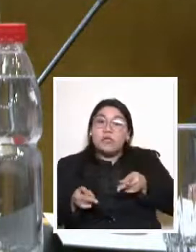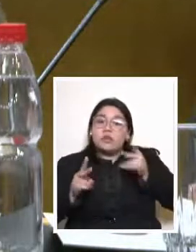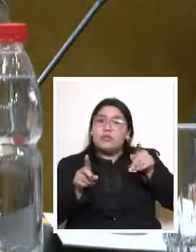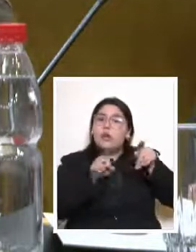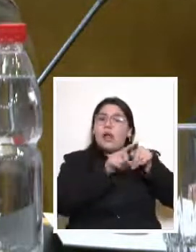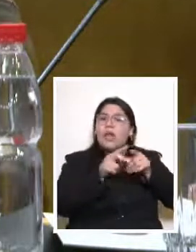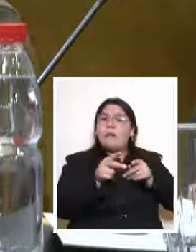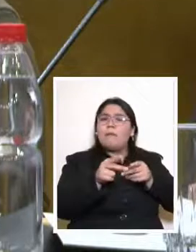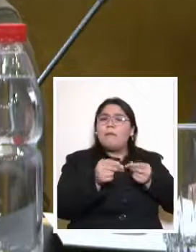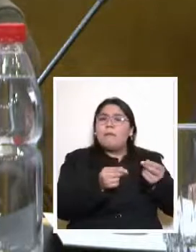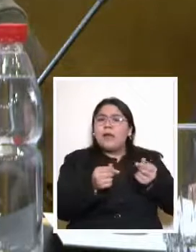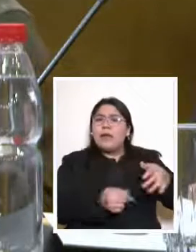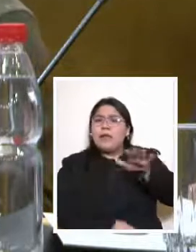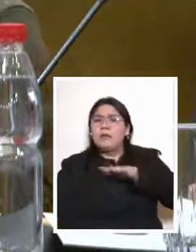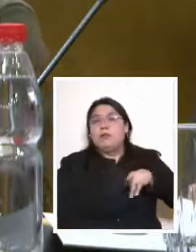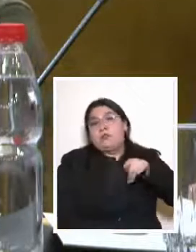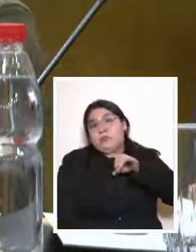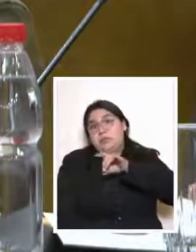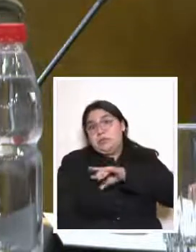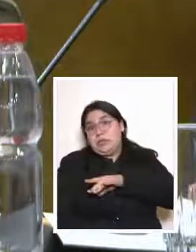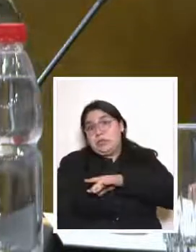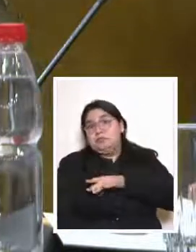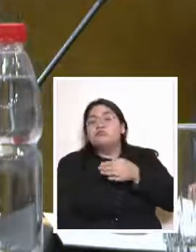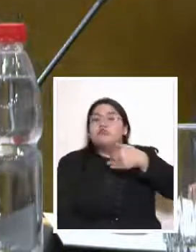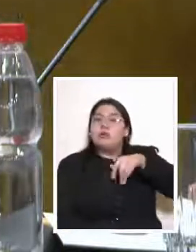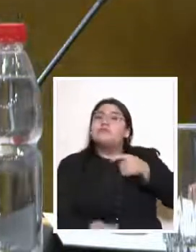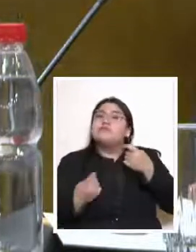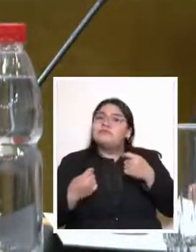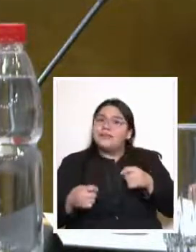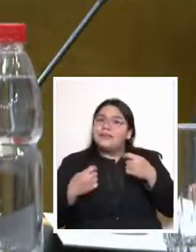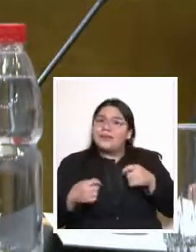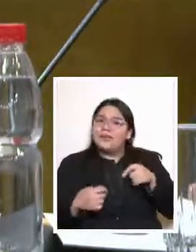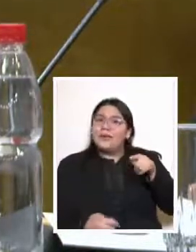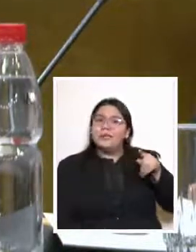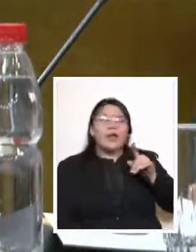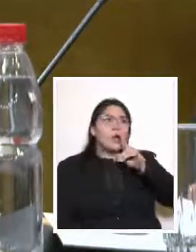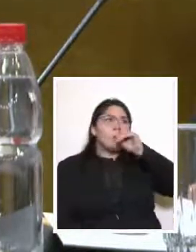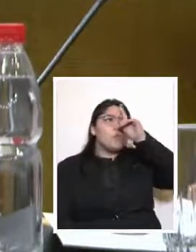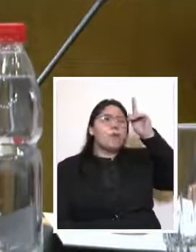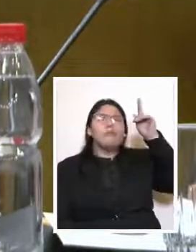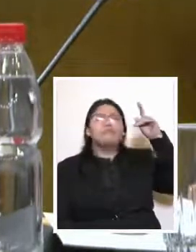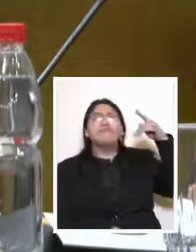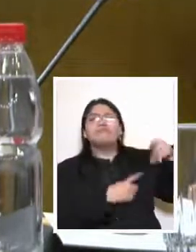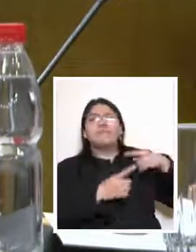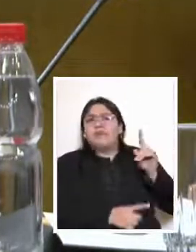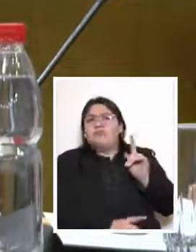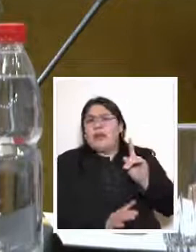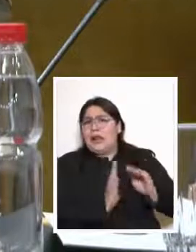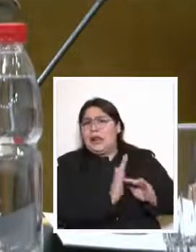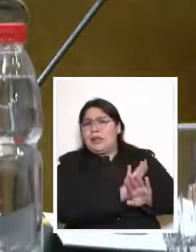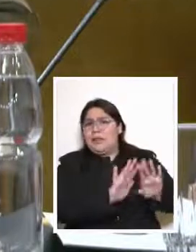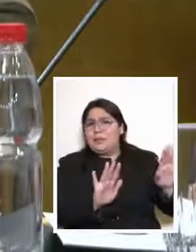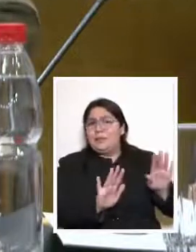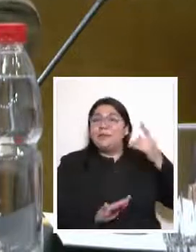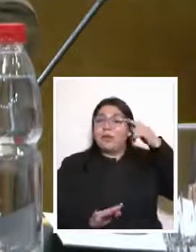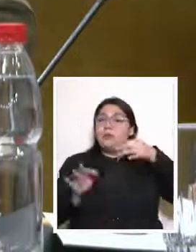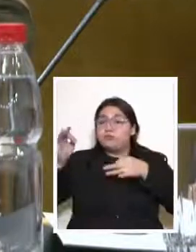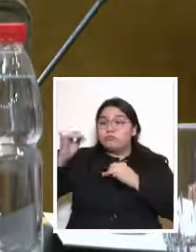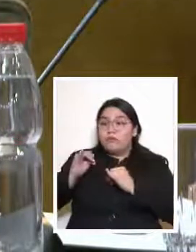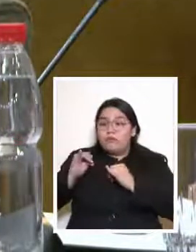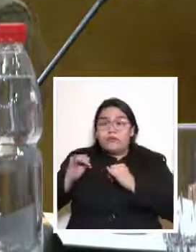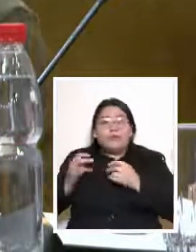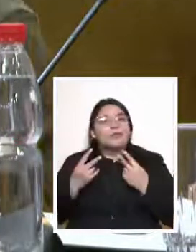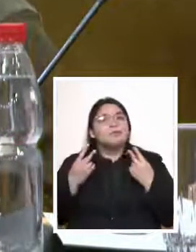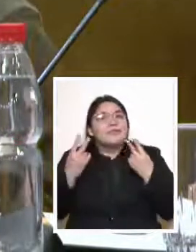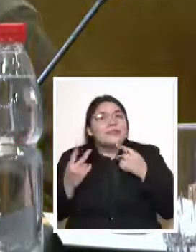Bueno, en Chile podemos dar lecciones sobre eso, estamos tratando de sacudirnos de esa coraza del mercado, pero el informe es muy jugado en eso. Y por otro lado, las